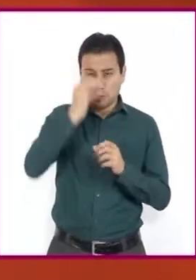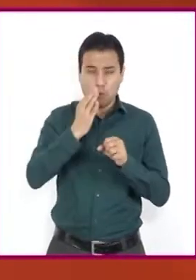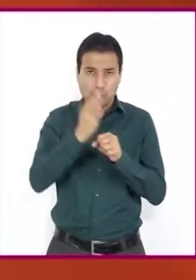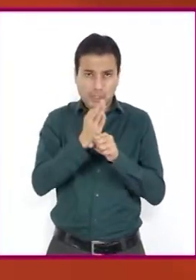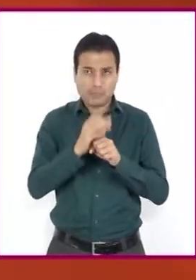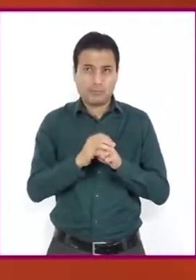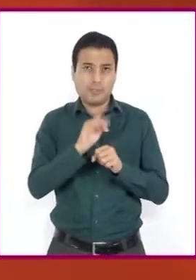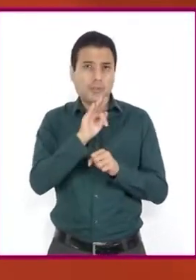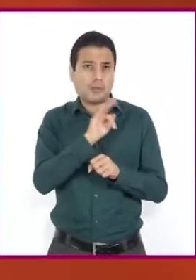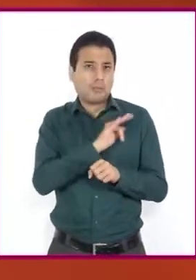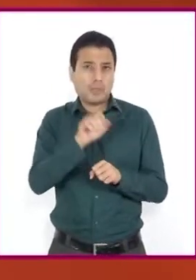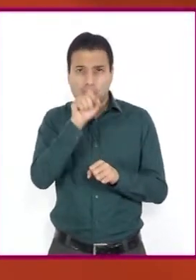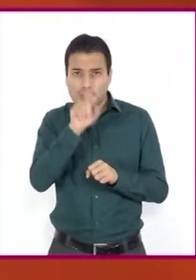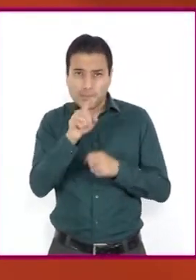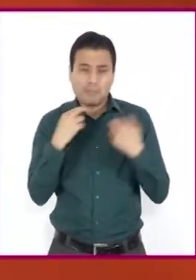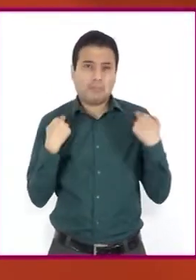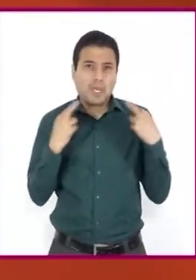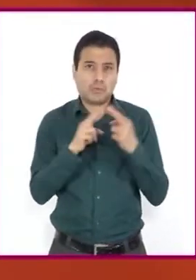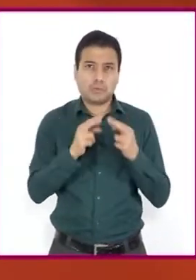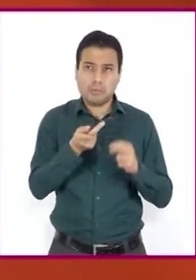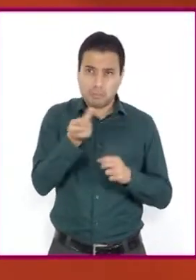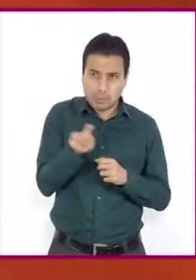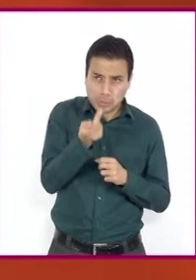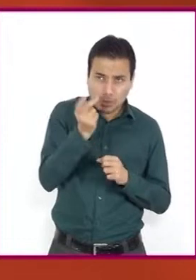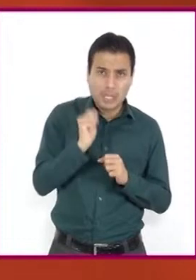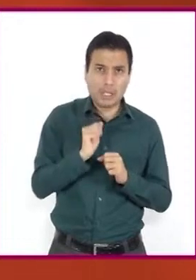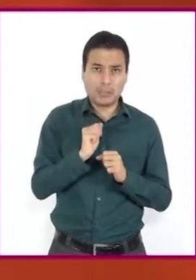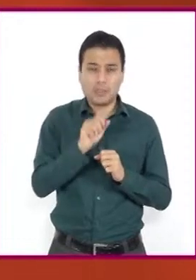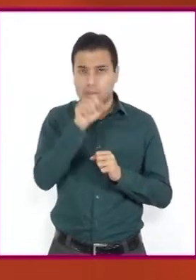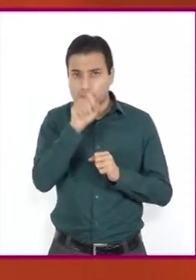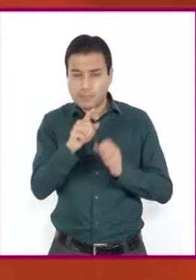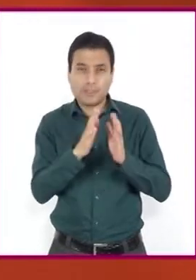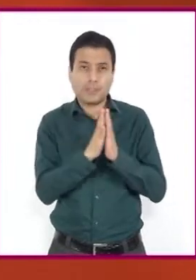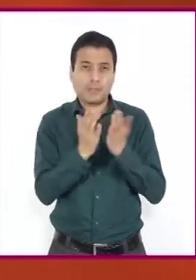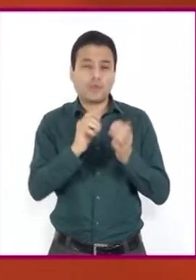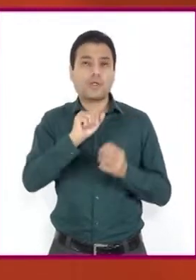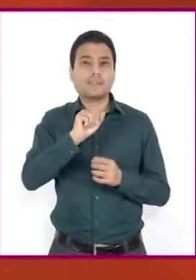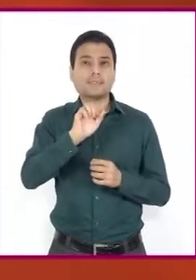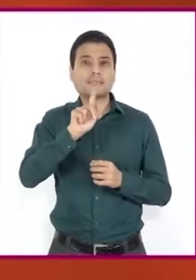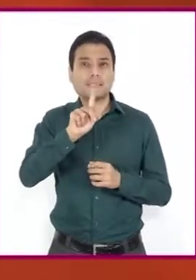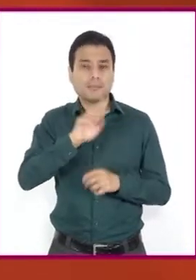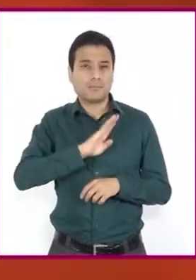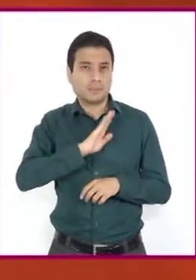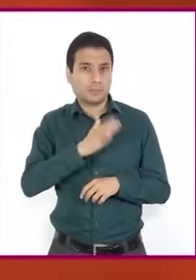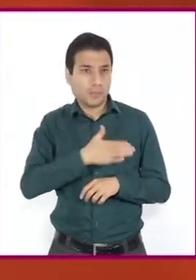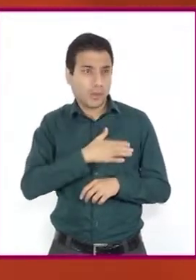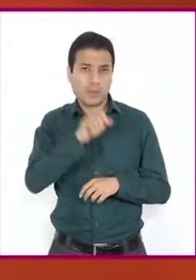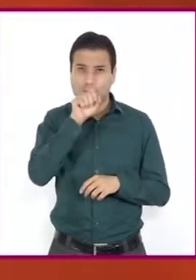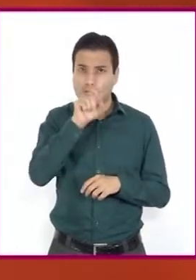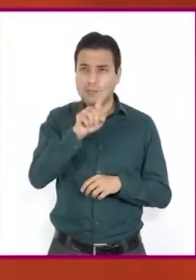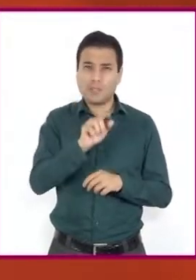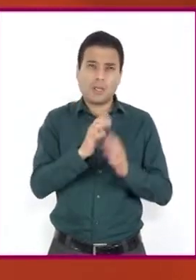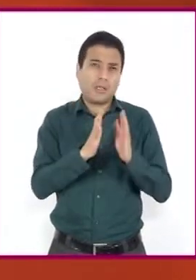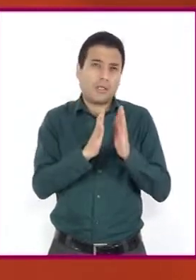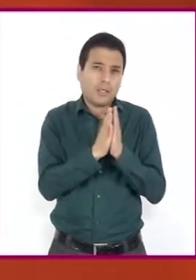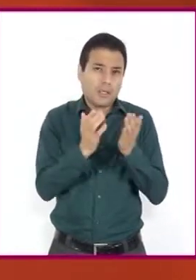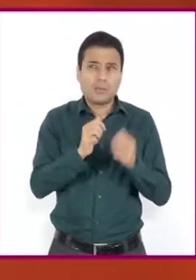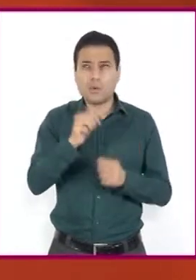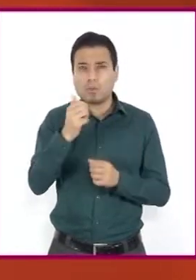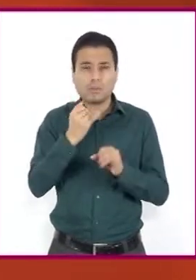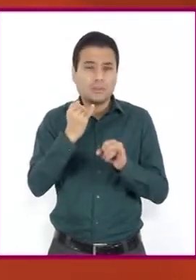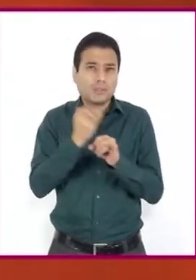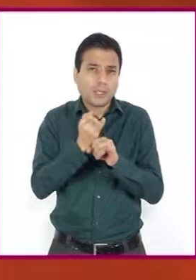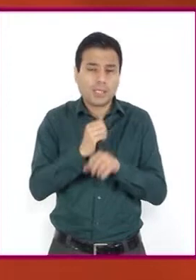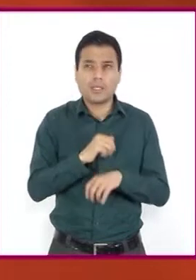pueden apoyarse en su maestra o maestro, así como su libro de texto, incluso de otras fuentes de información, como páginas de